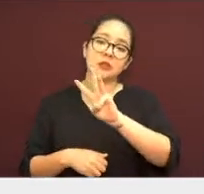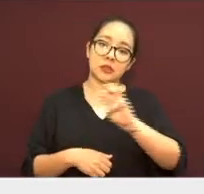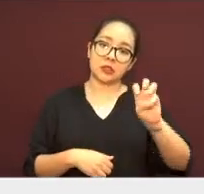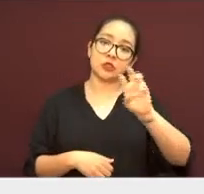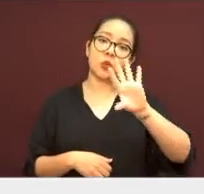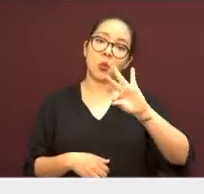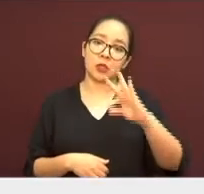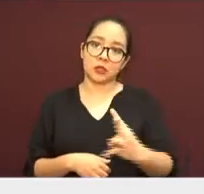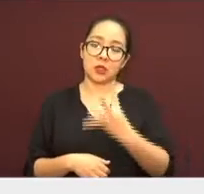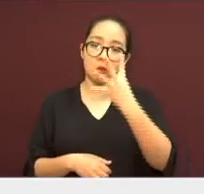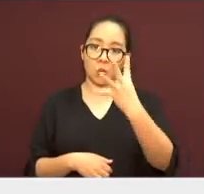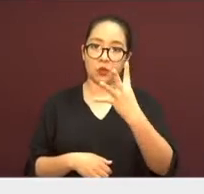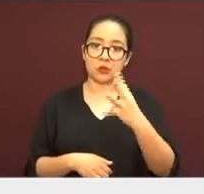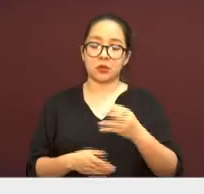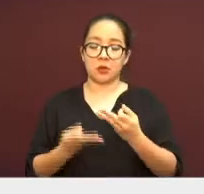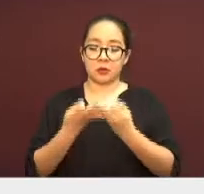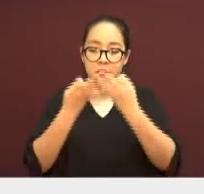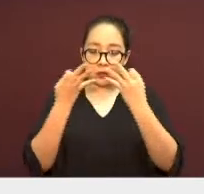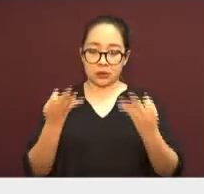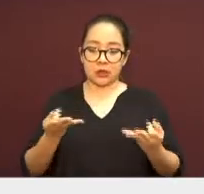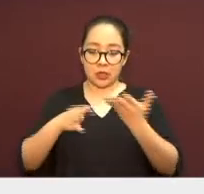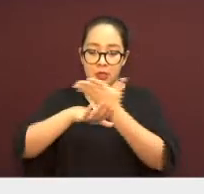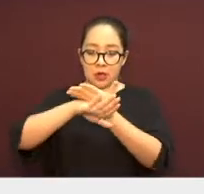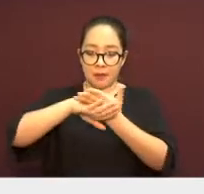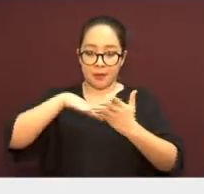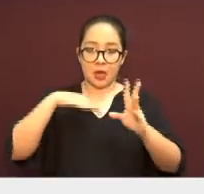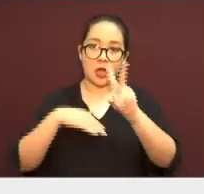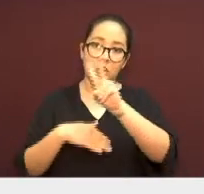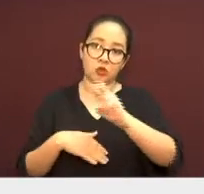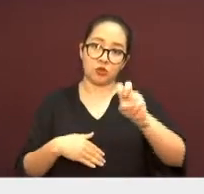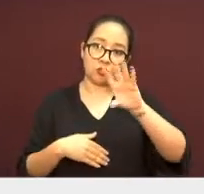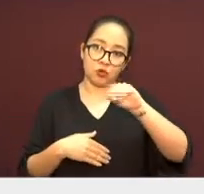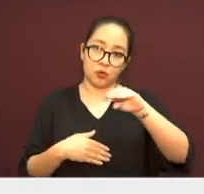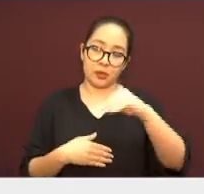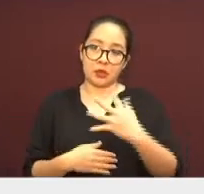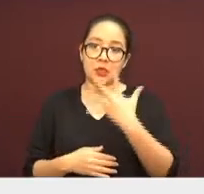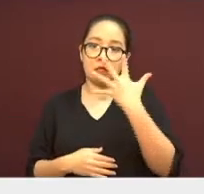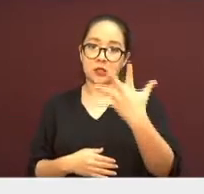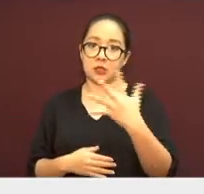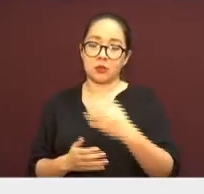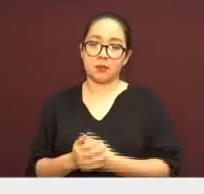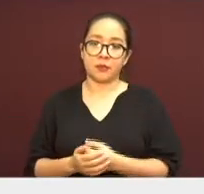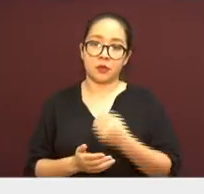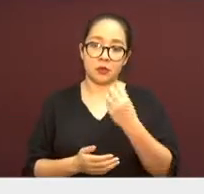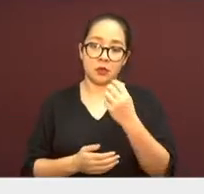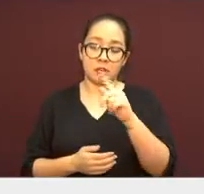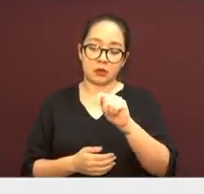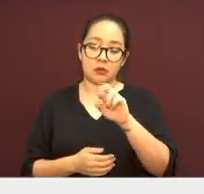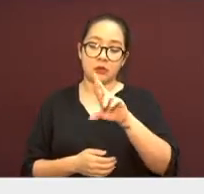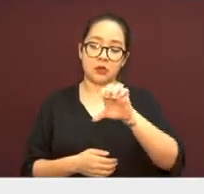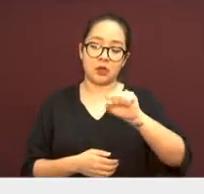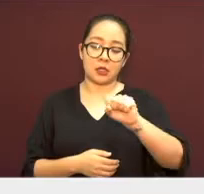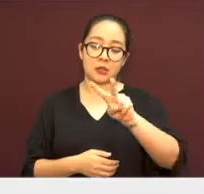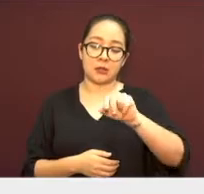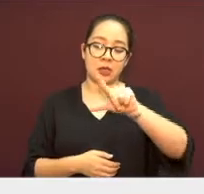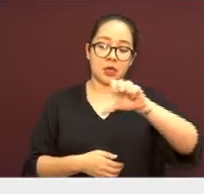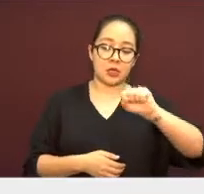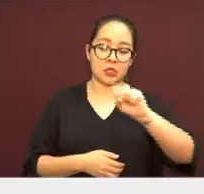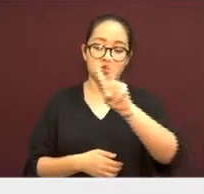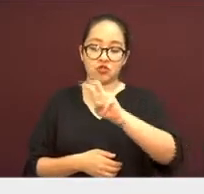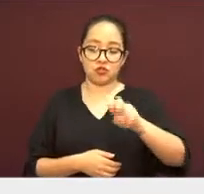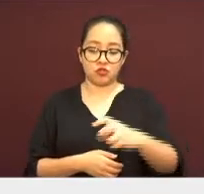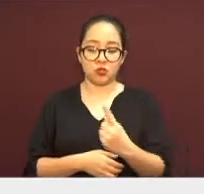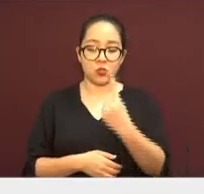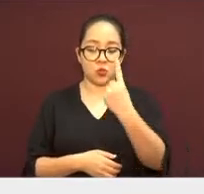344 y tierra blanca con 295 tres valles 201 las